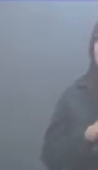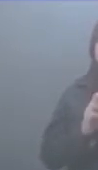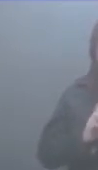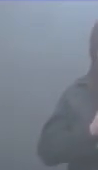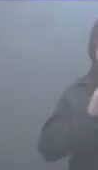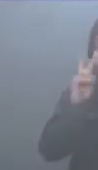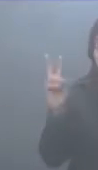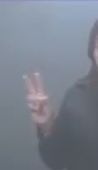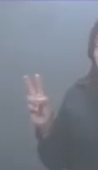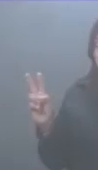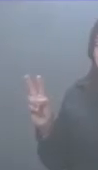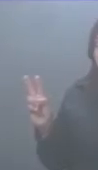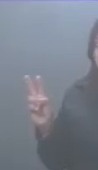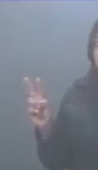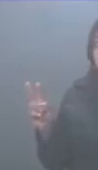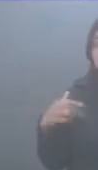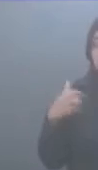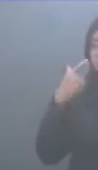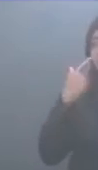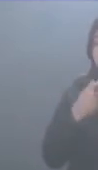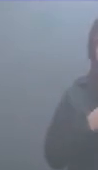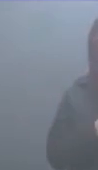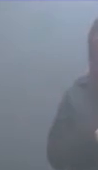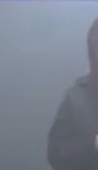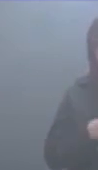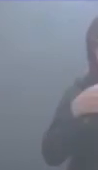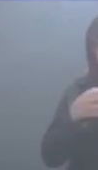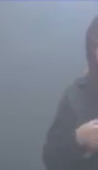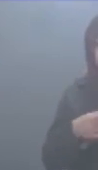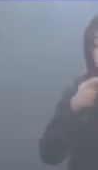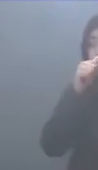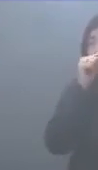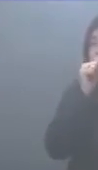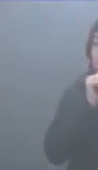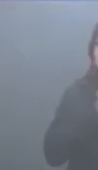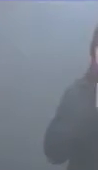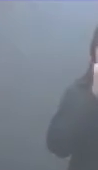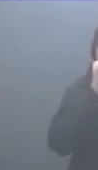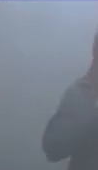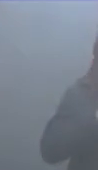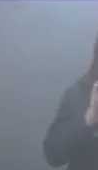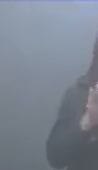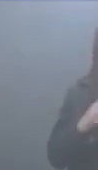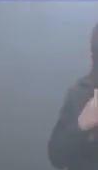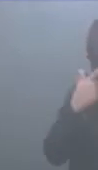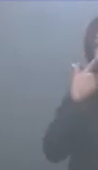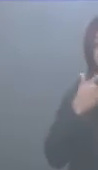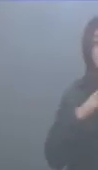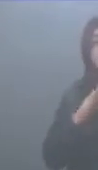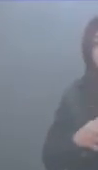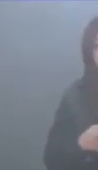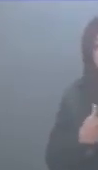paz, dando ejemplo de tolerancia, dando ejemplo de comprensión y de